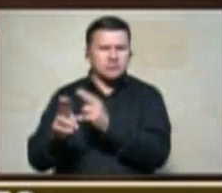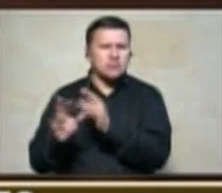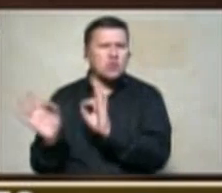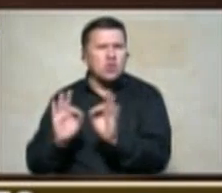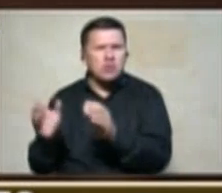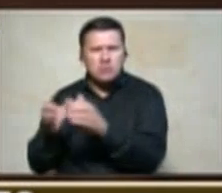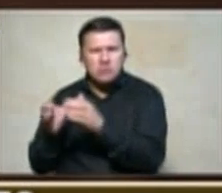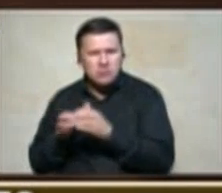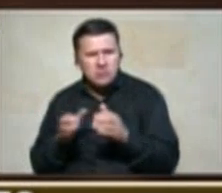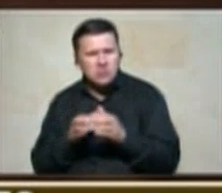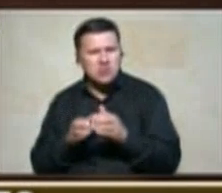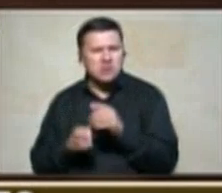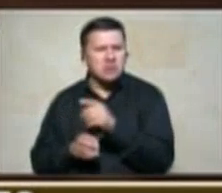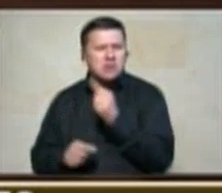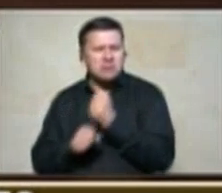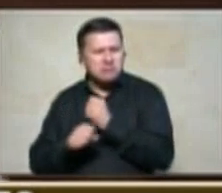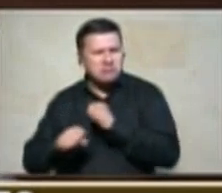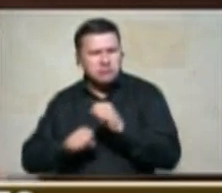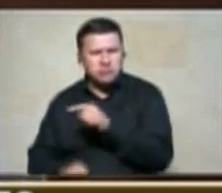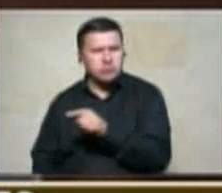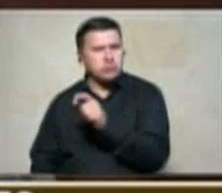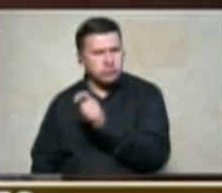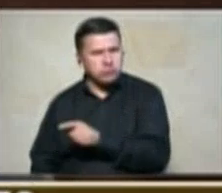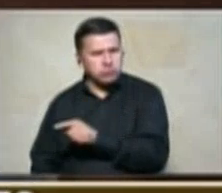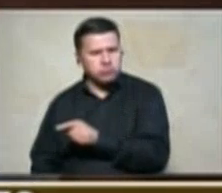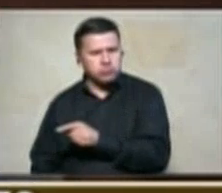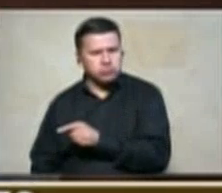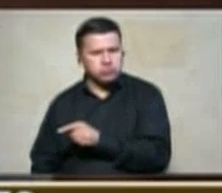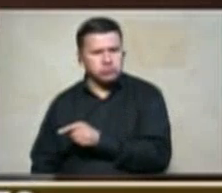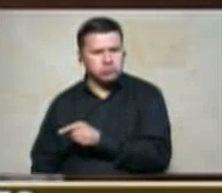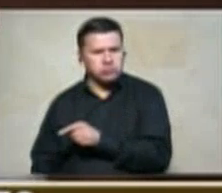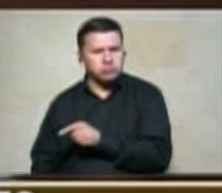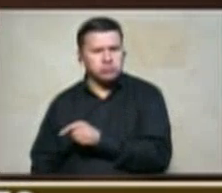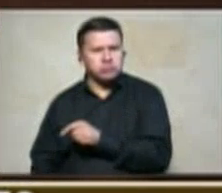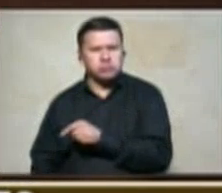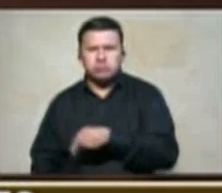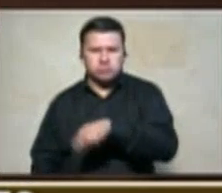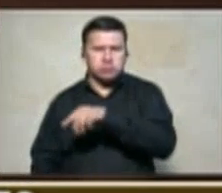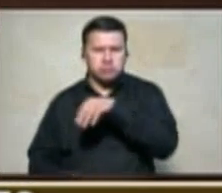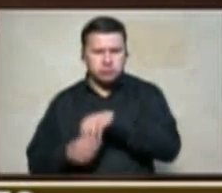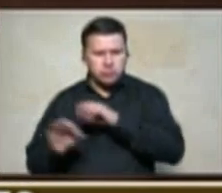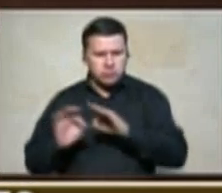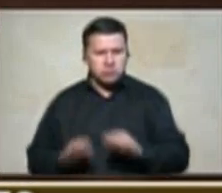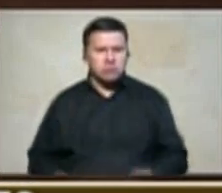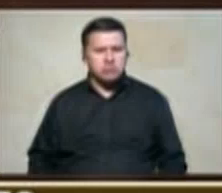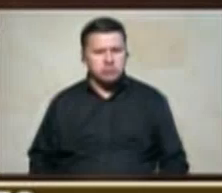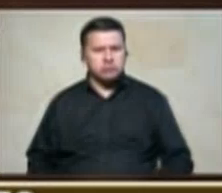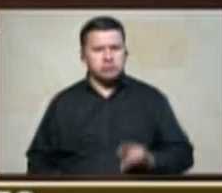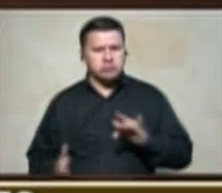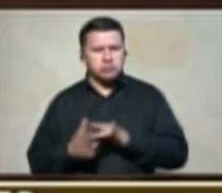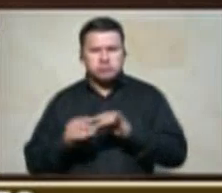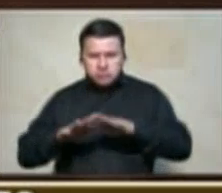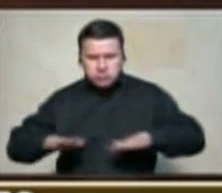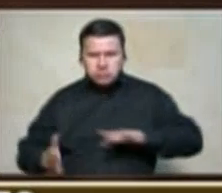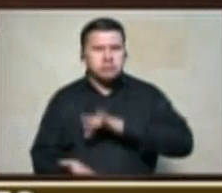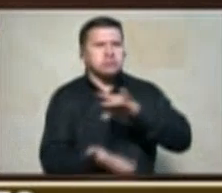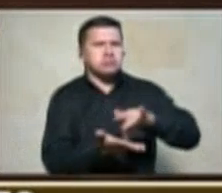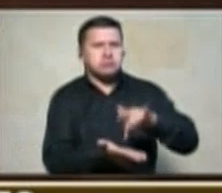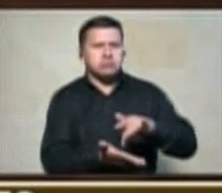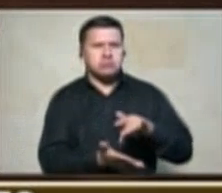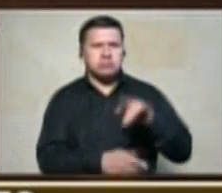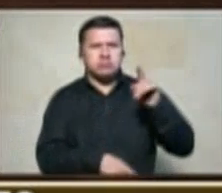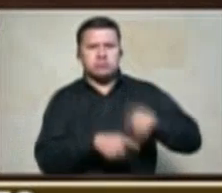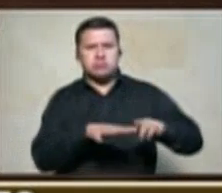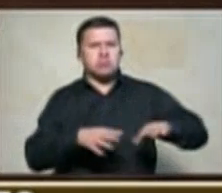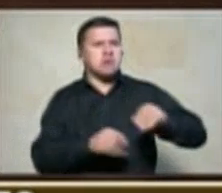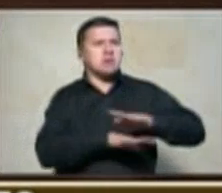esas organizaciones de la sociedad civil. Porque fueron esas organizaciones de la sociedad civil las que estuvieron en esos territorios cuando no habían